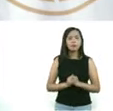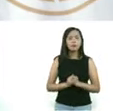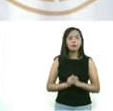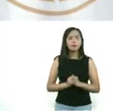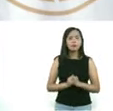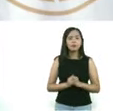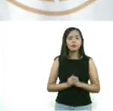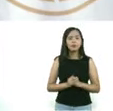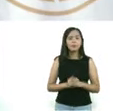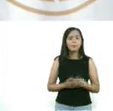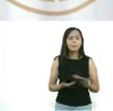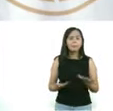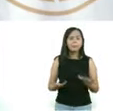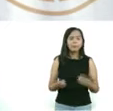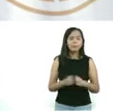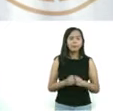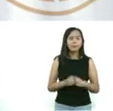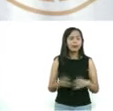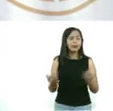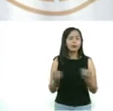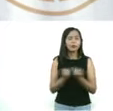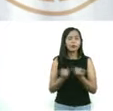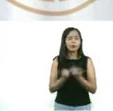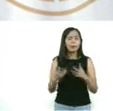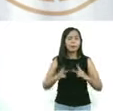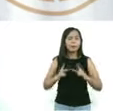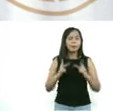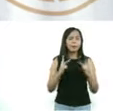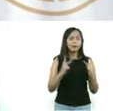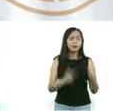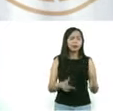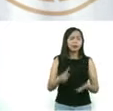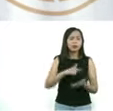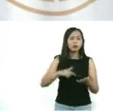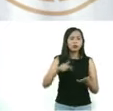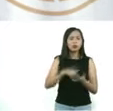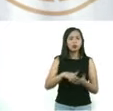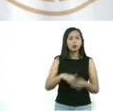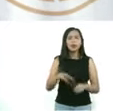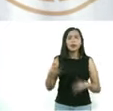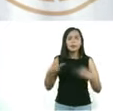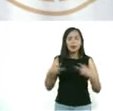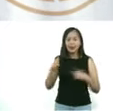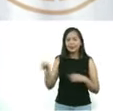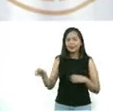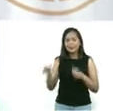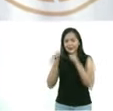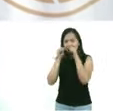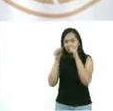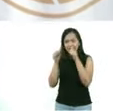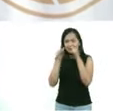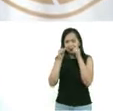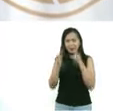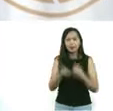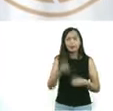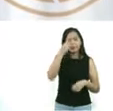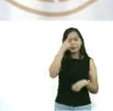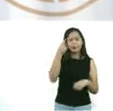se gestionó el préstamo de las instalaciones de inmuebles administrados por el gobierno de la Ciudad de México para la